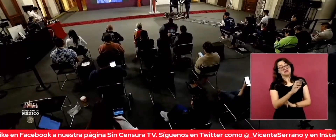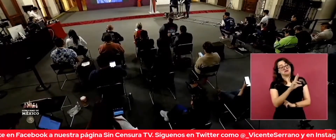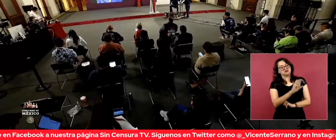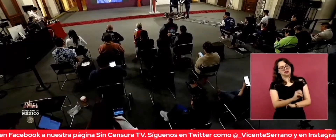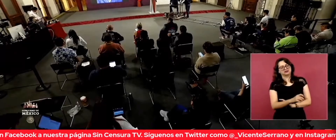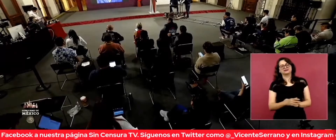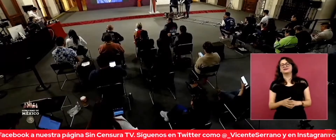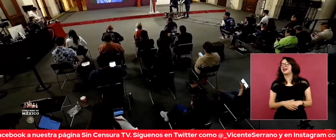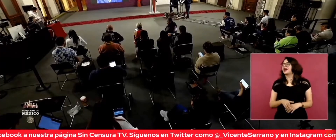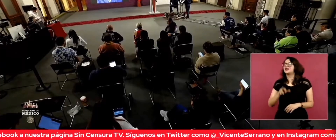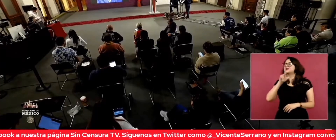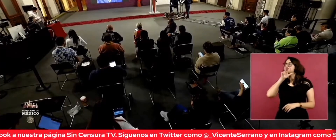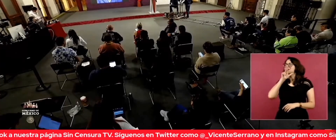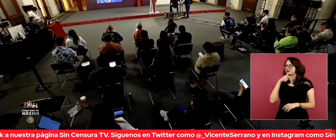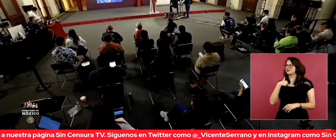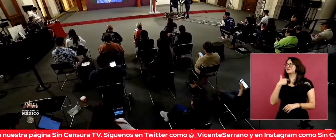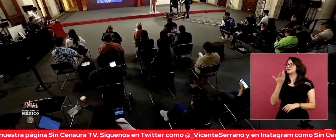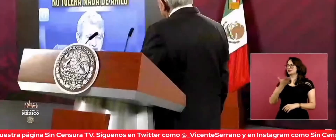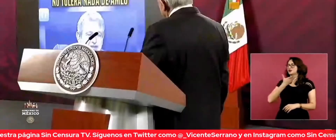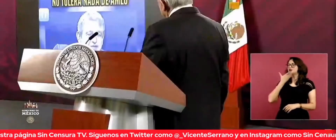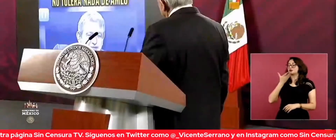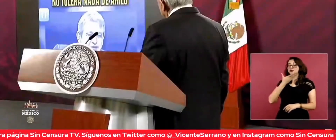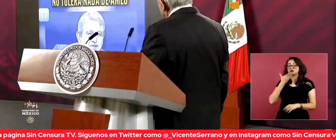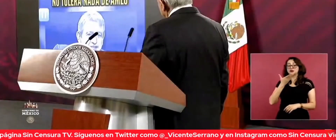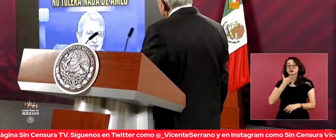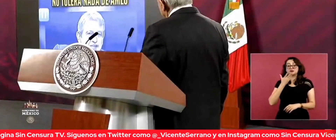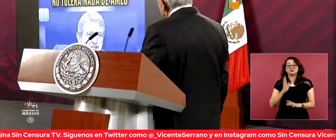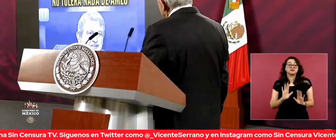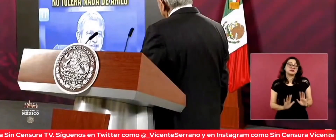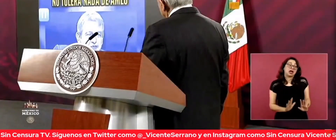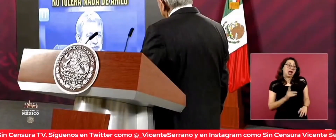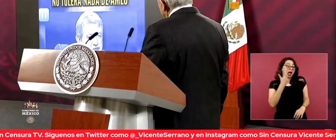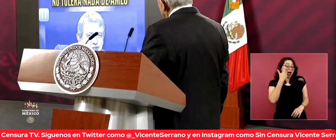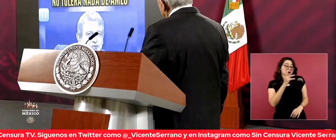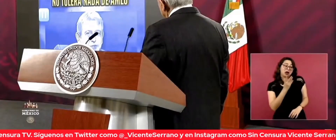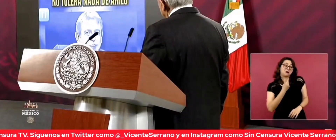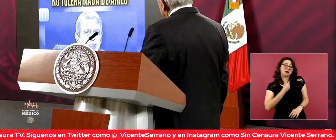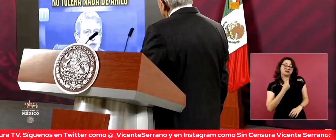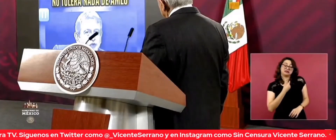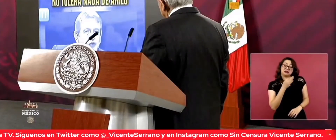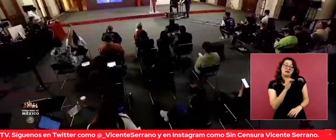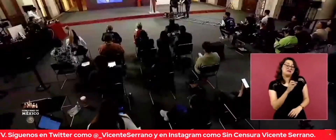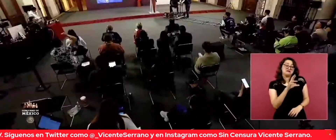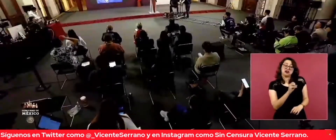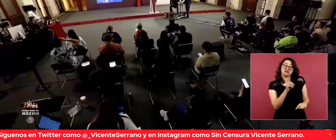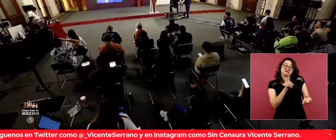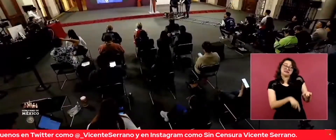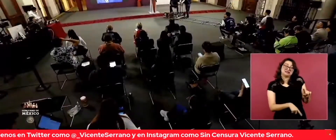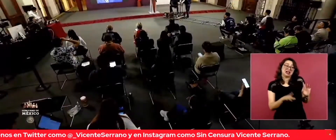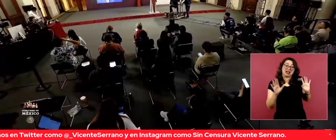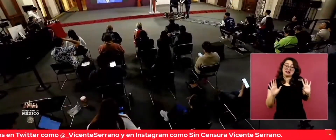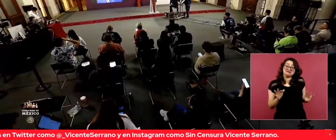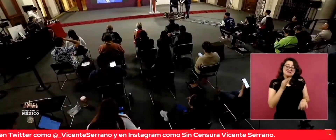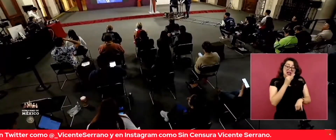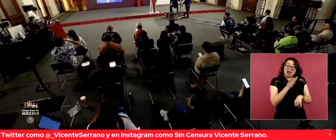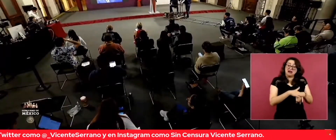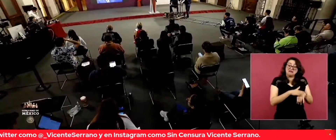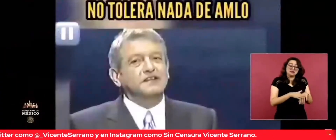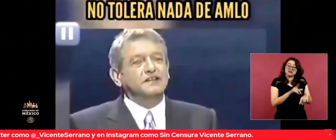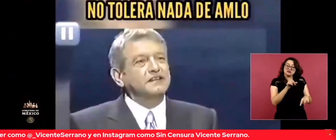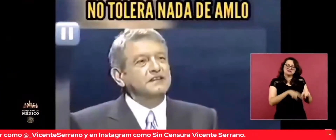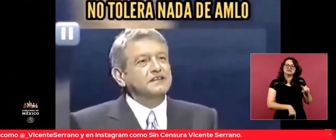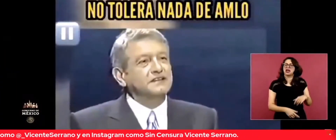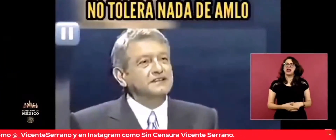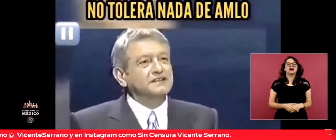estamos acostumbrando, no te preocupes. Sí, aguanta, sí. Aguanta el cuero. Aguanta, resiste, no tenemos. ¿No estás muy lastimado? No, no tenemos la piel